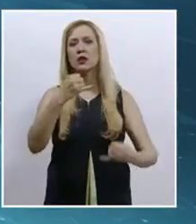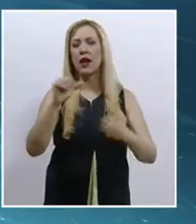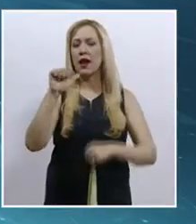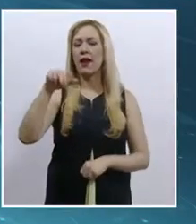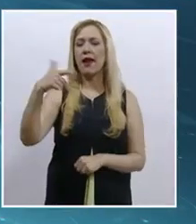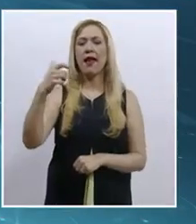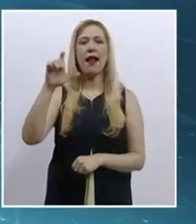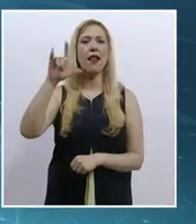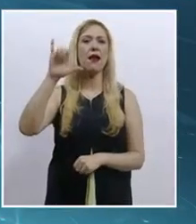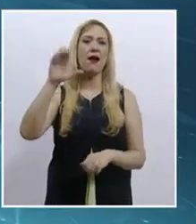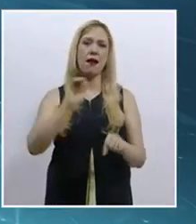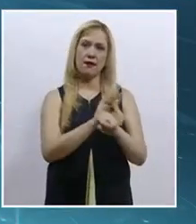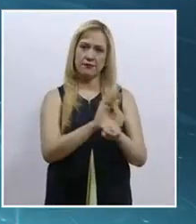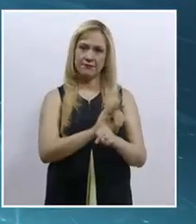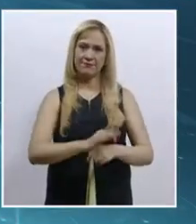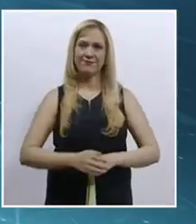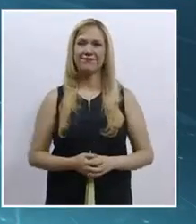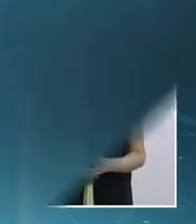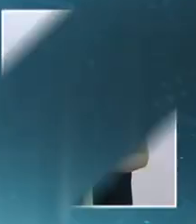Sánchez Hernández.